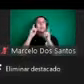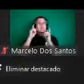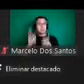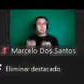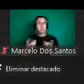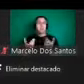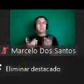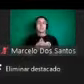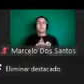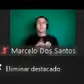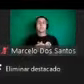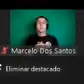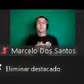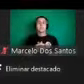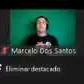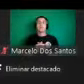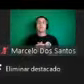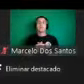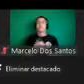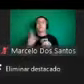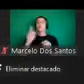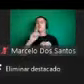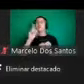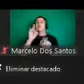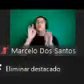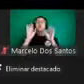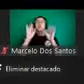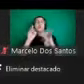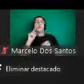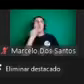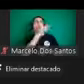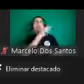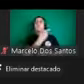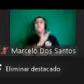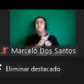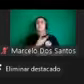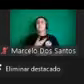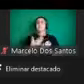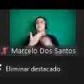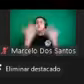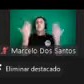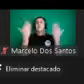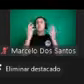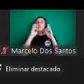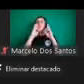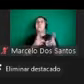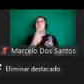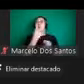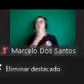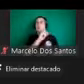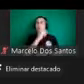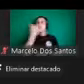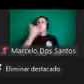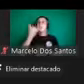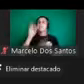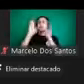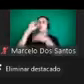tan privadas, así como también públicas. Bueno, muchas gracias desde